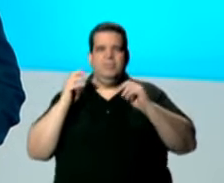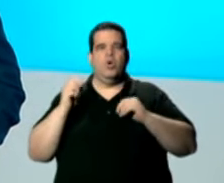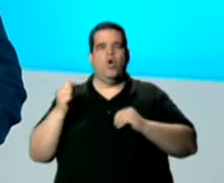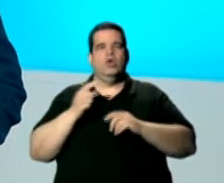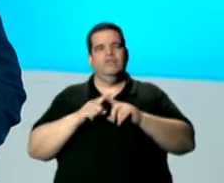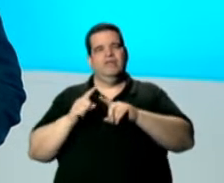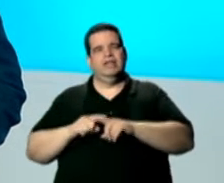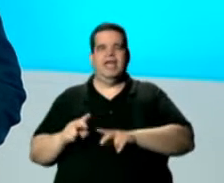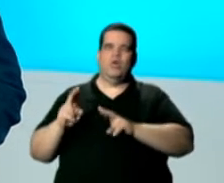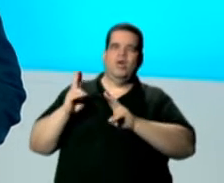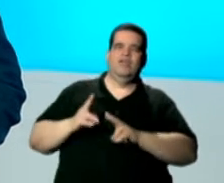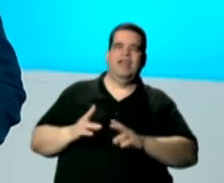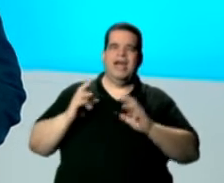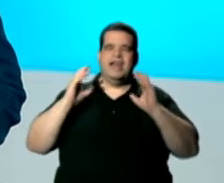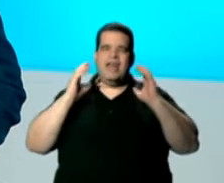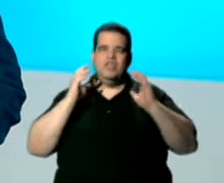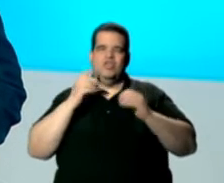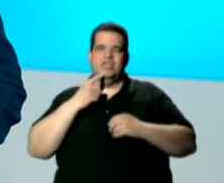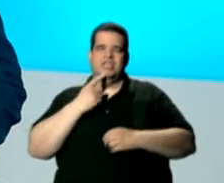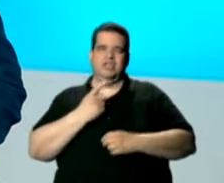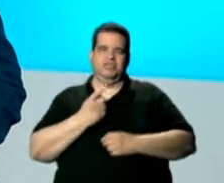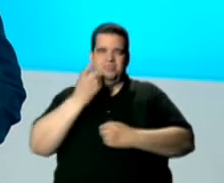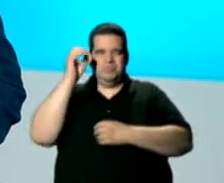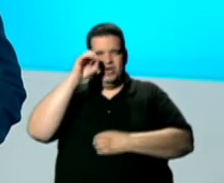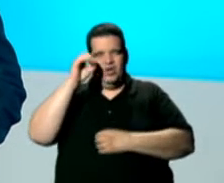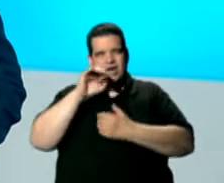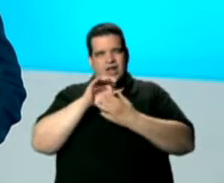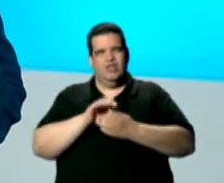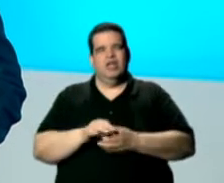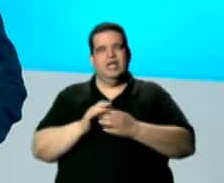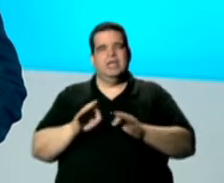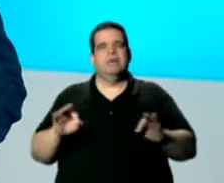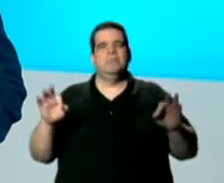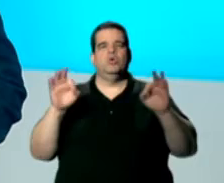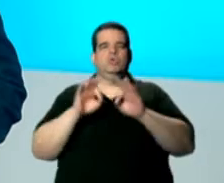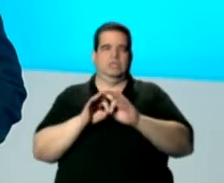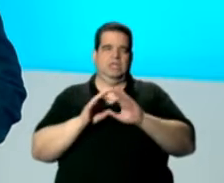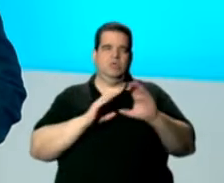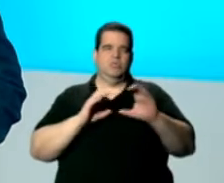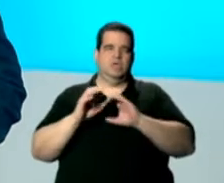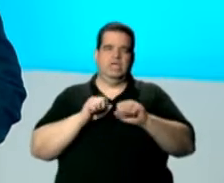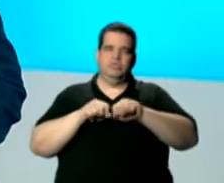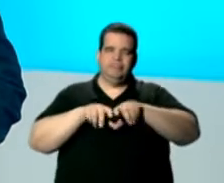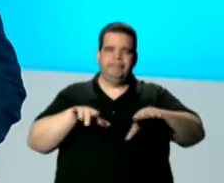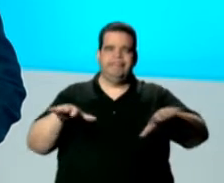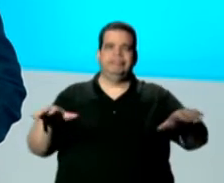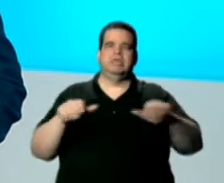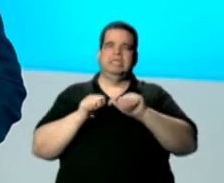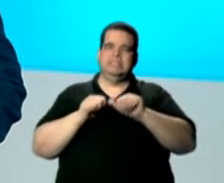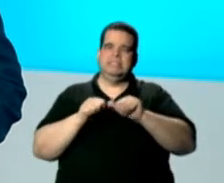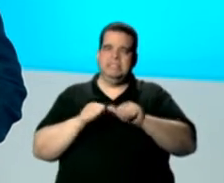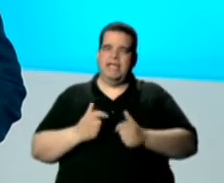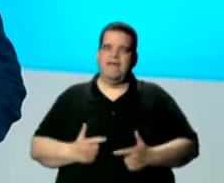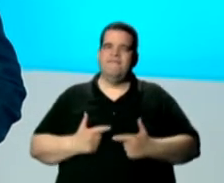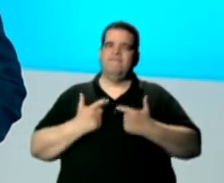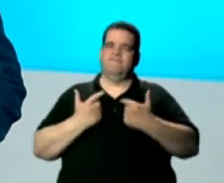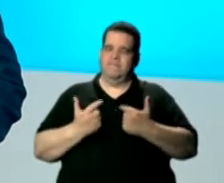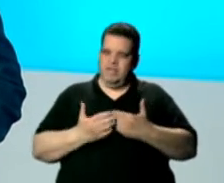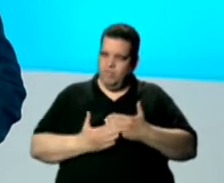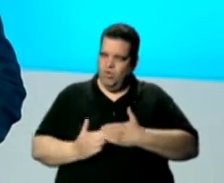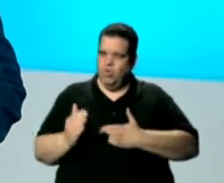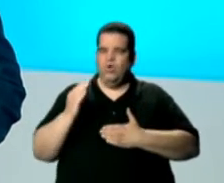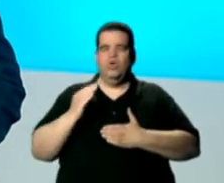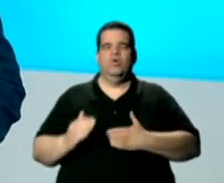la radio compartieron su opinión sobre la importante función de este instrumento de comunicación masiva que sigue y seguirá vivo y